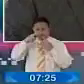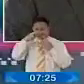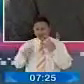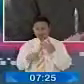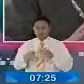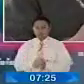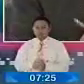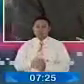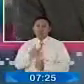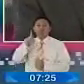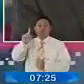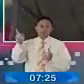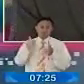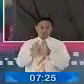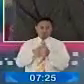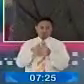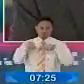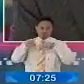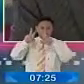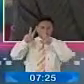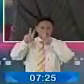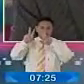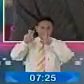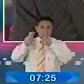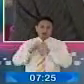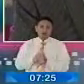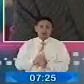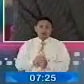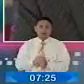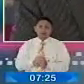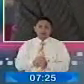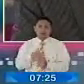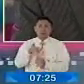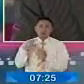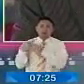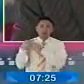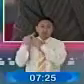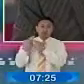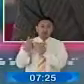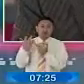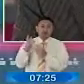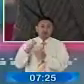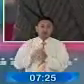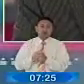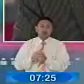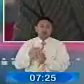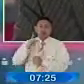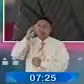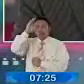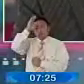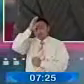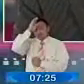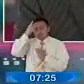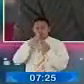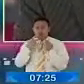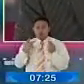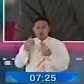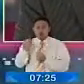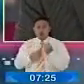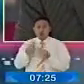ministro. Hablemos lo inicial, el tema que les asignaron, cómo está el sistema de los hospitales públicos,